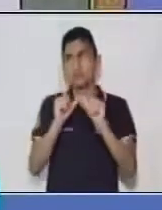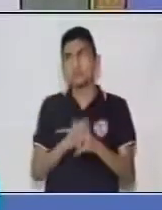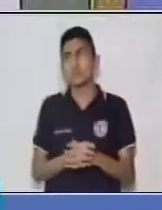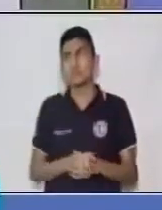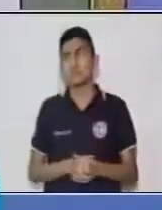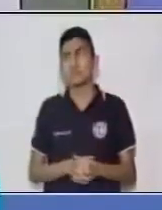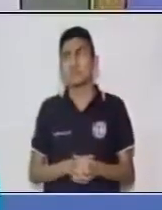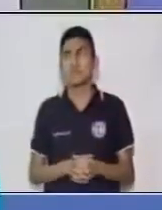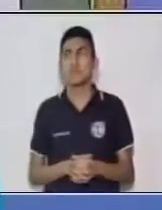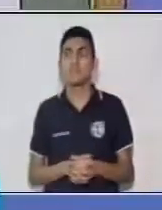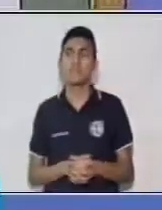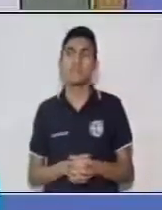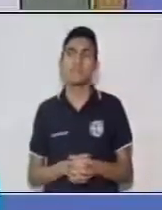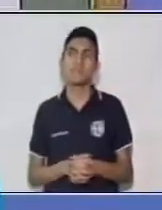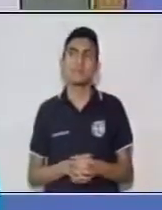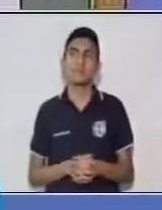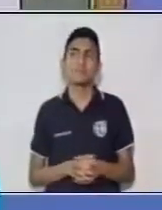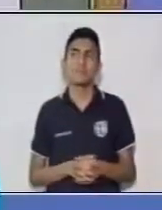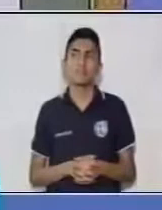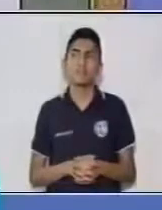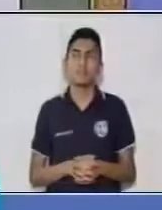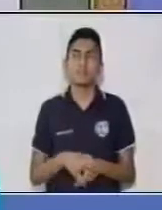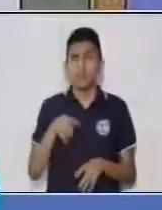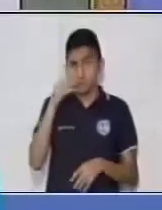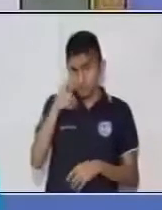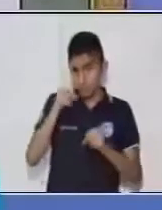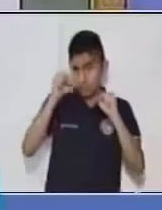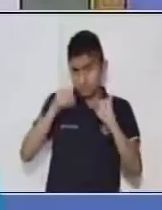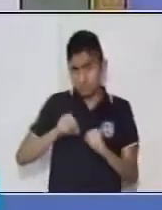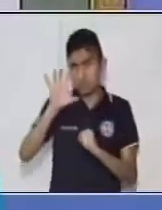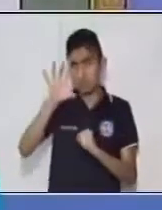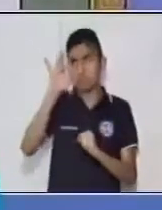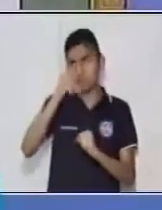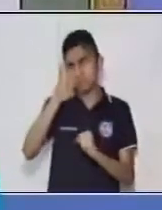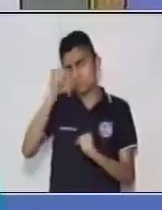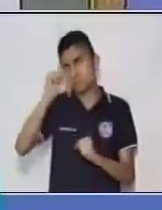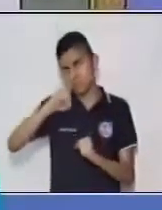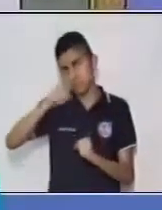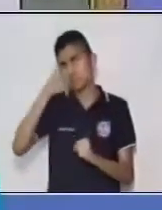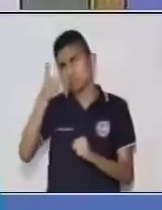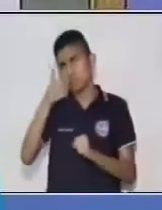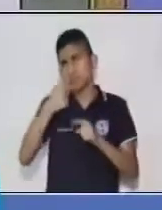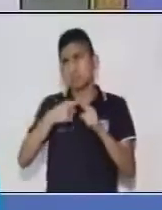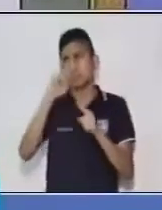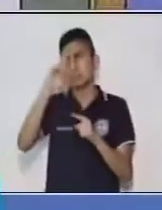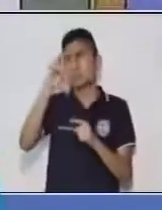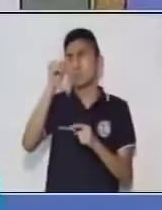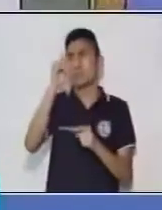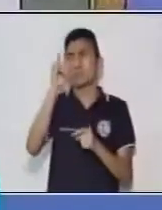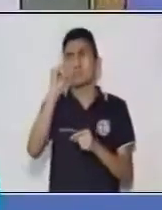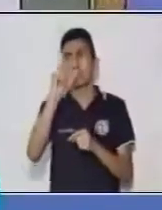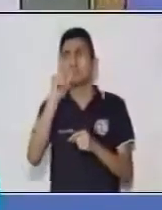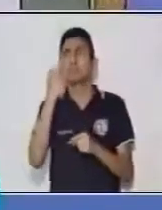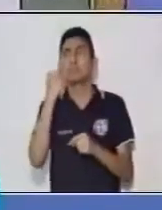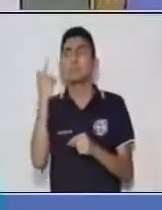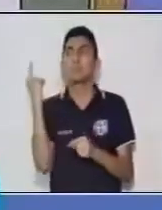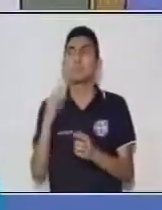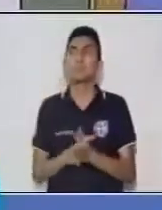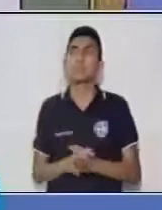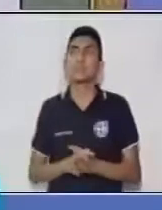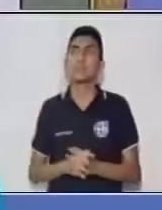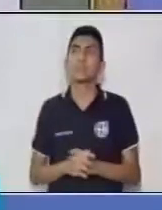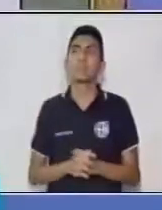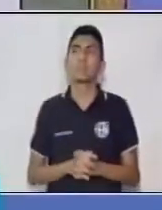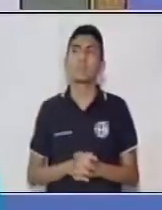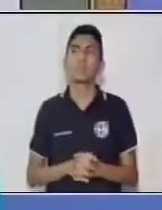simetría radial. Sí le puedo encontrar simetría axial, pero radial no la tiene. Ahora,